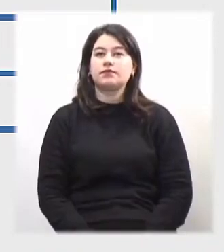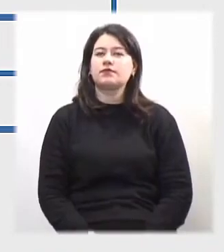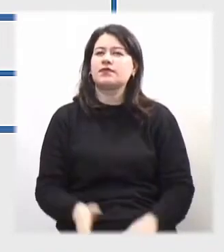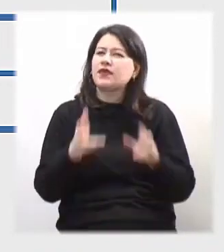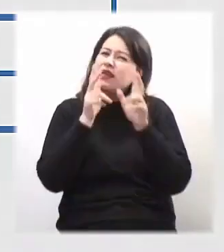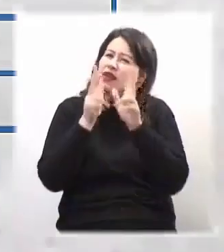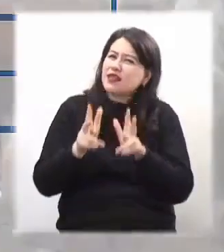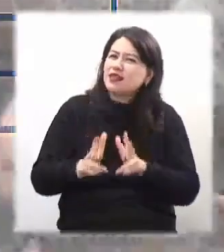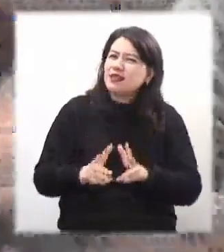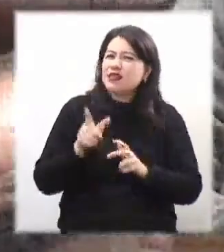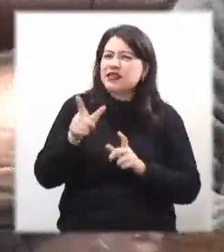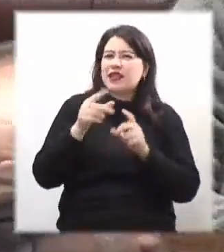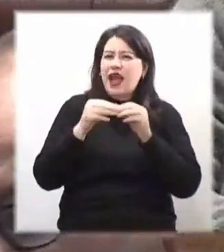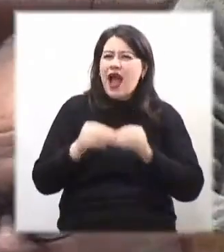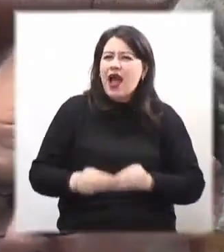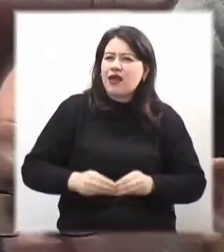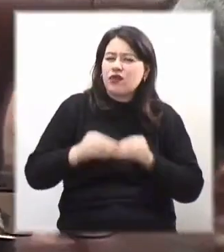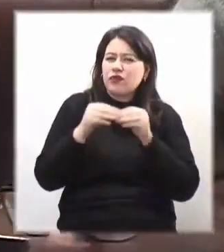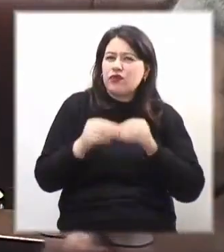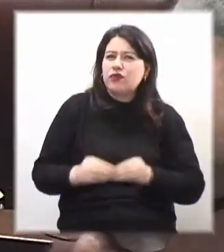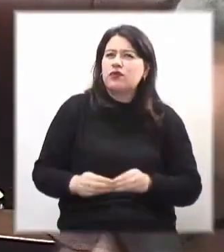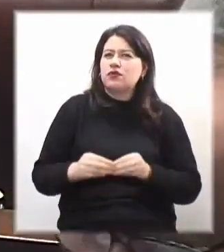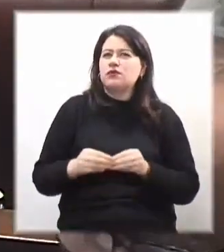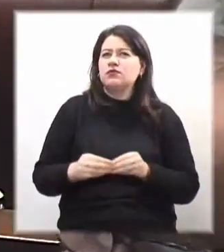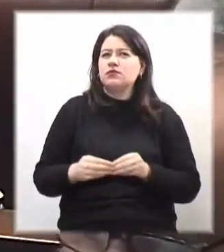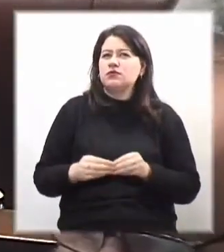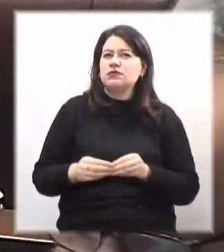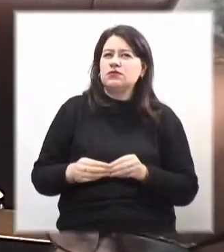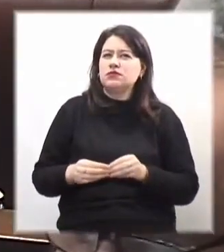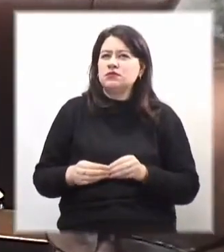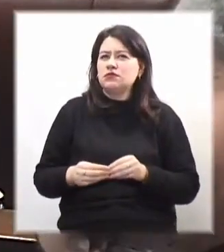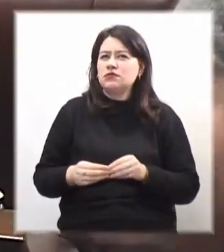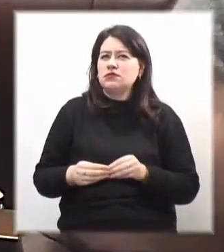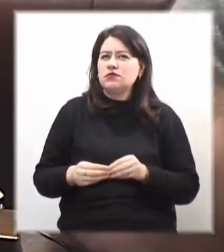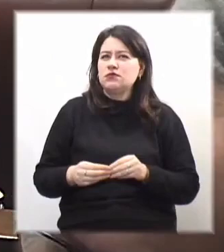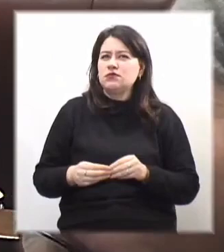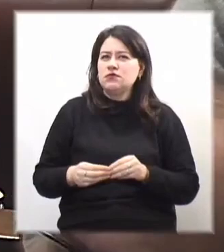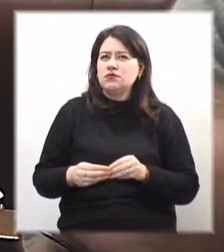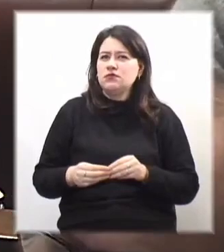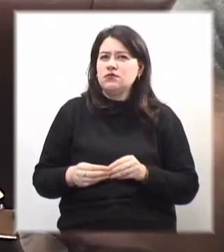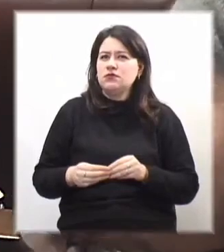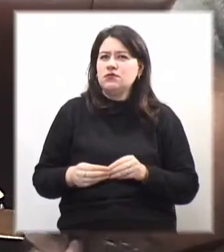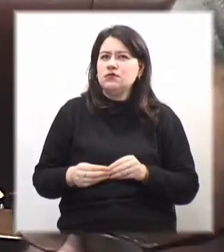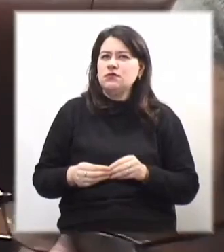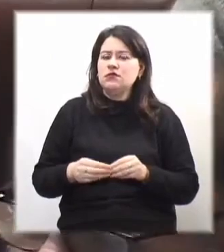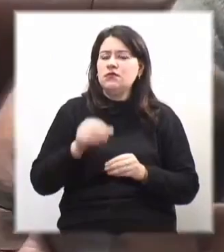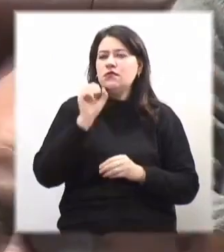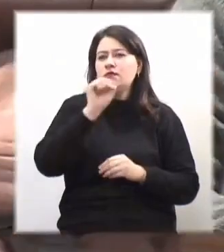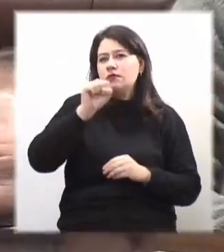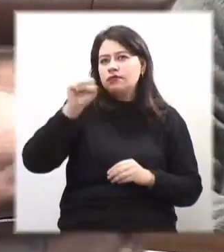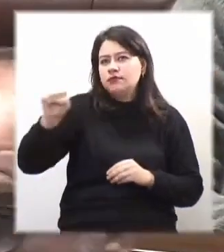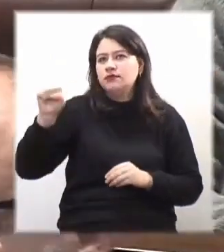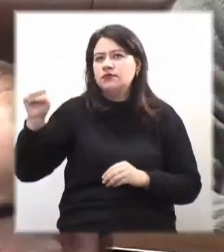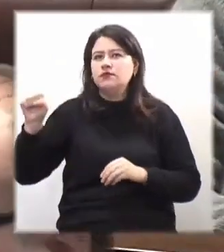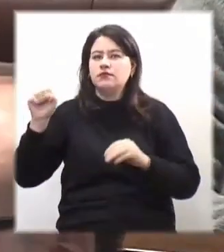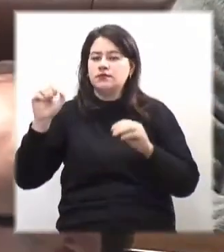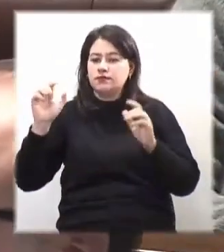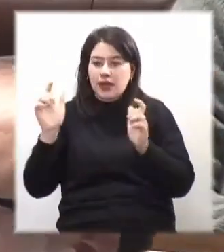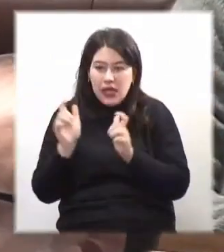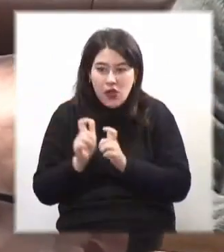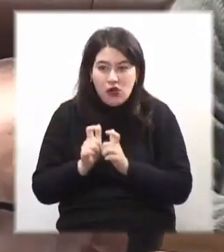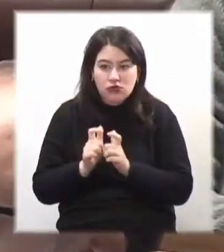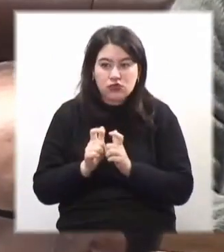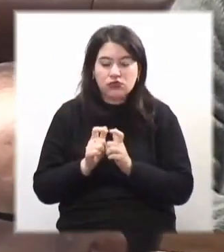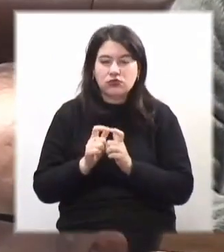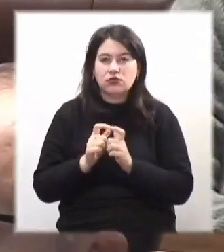me van a decir de que ese tipo de cálculos cuando se utiliza una unidad censal más pequeña con relación a un